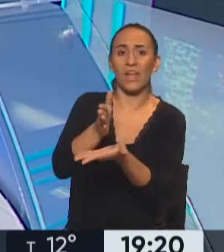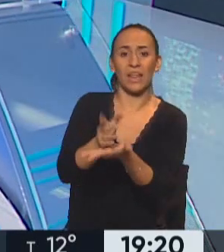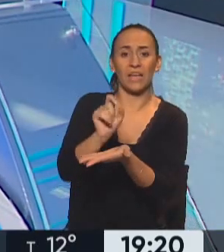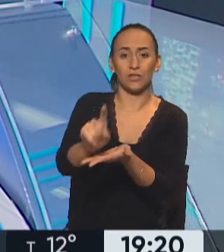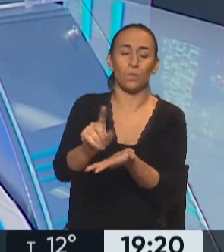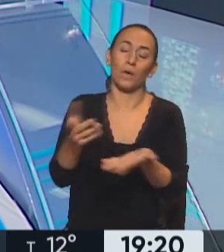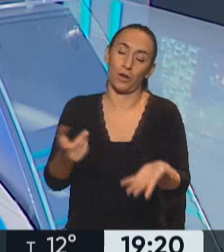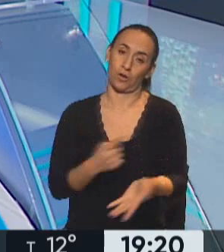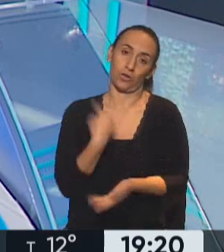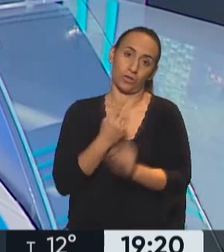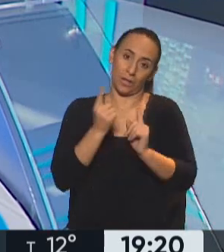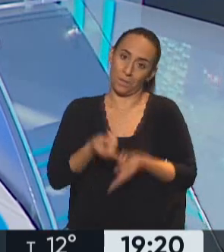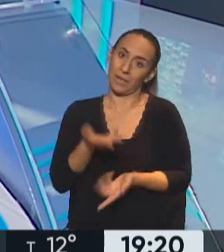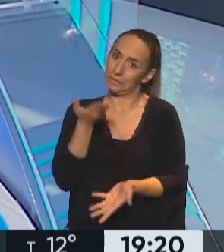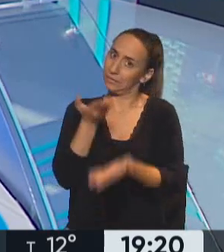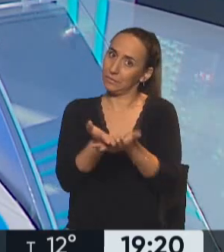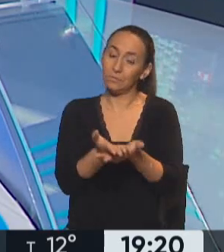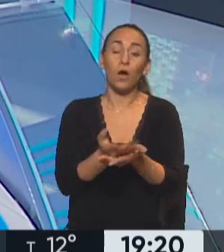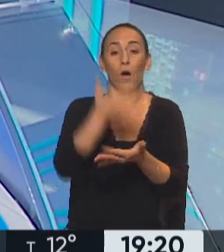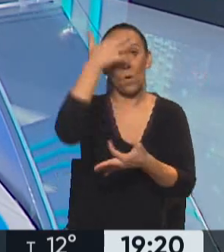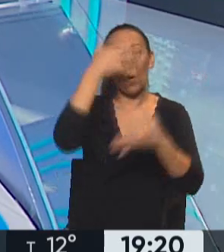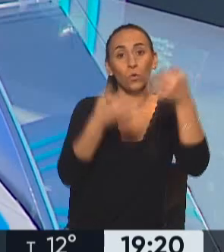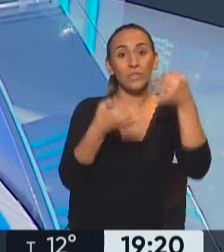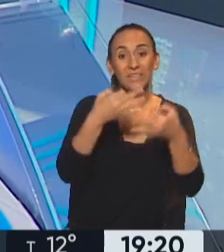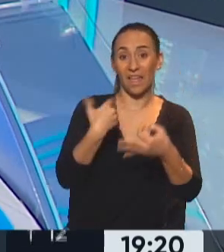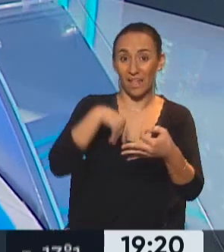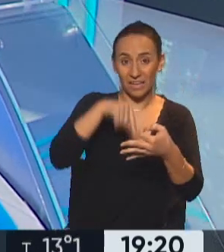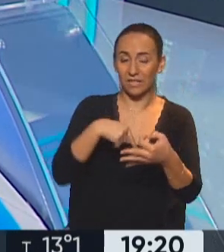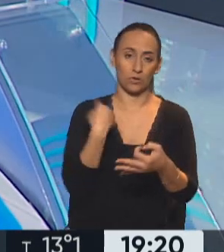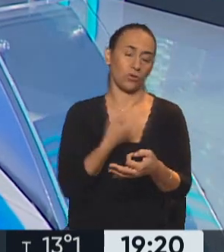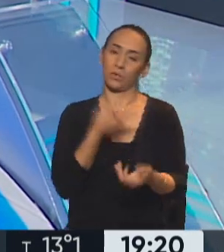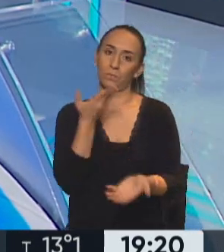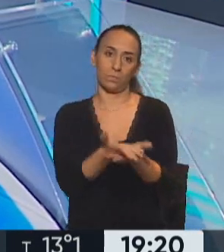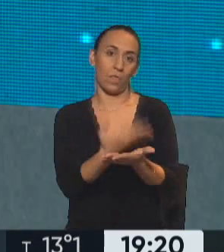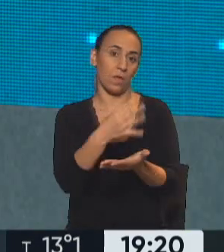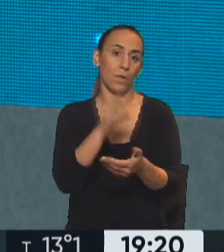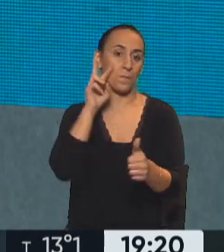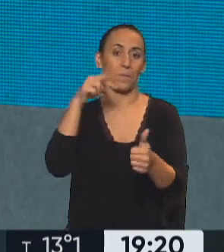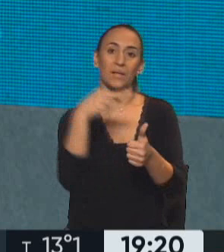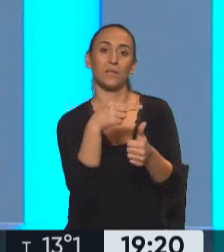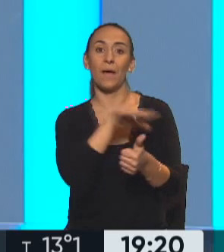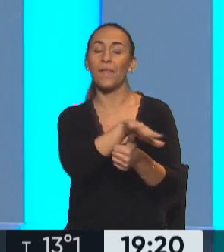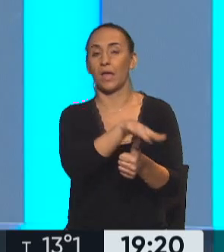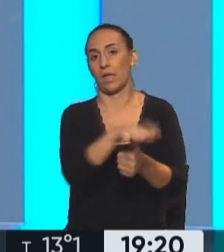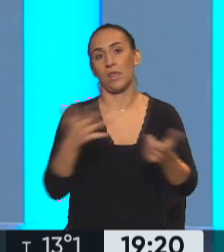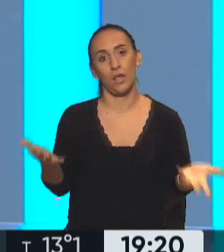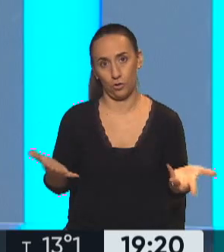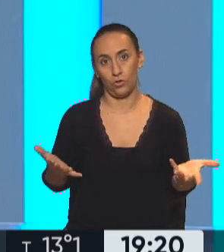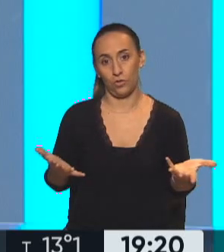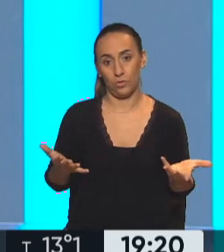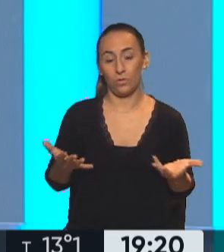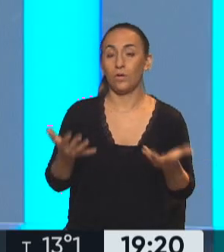estamos de- exigiendo también perspectiva de género en la justicia argentina, ¿no? Claro. Desde luego. Claro. Entonces, segundo tema, aparte de la Claro.